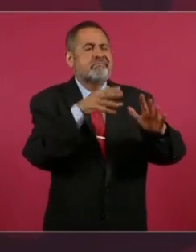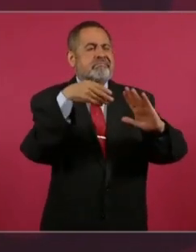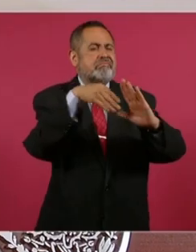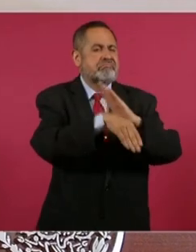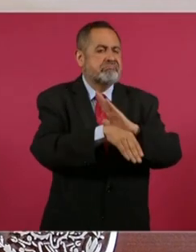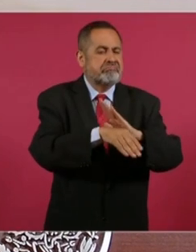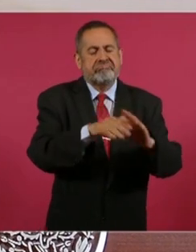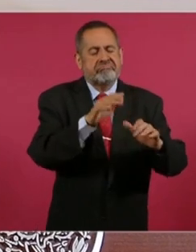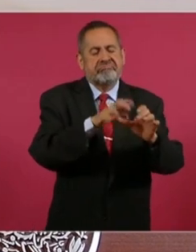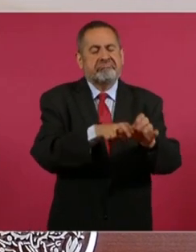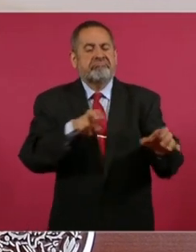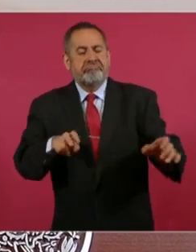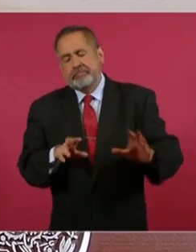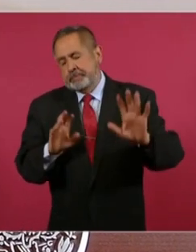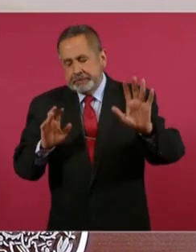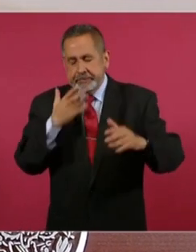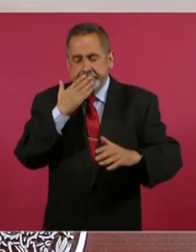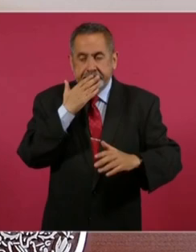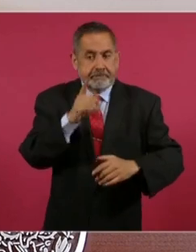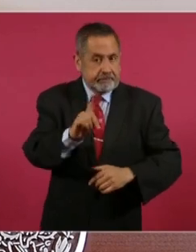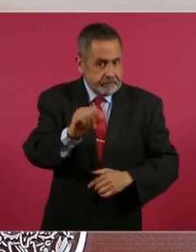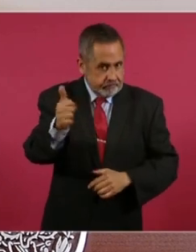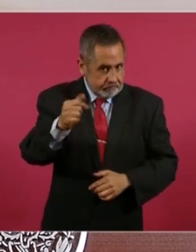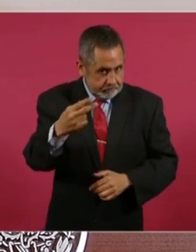Este, no,